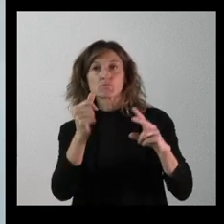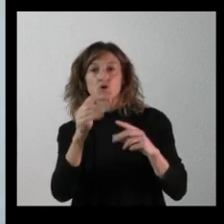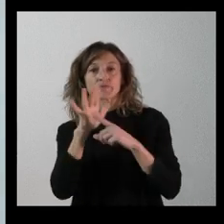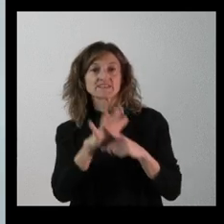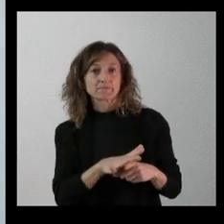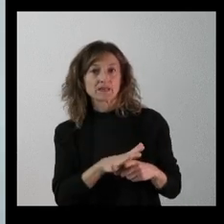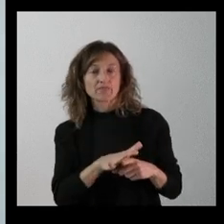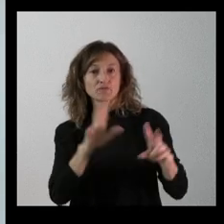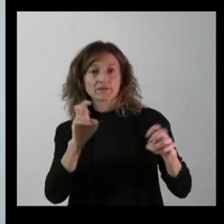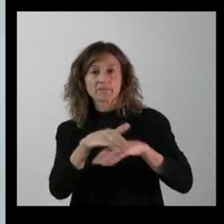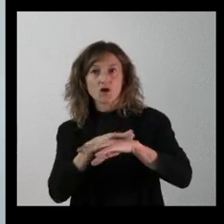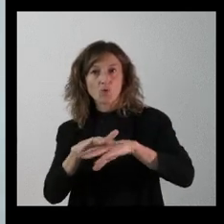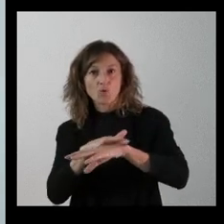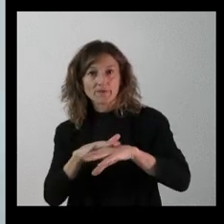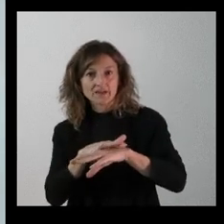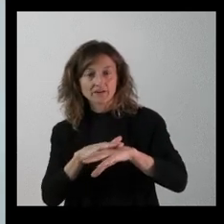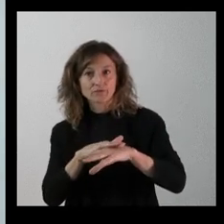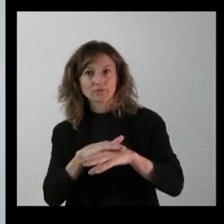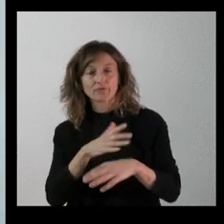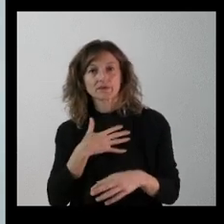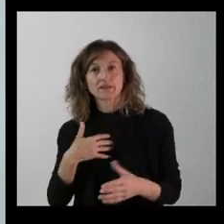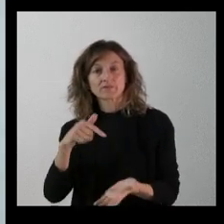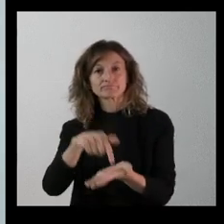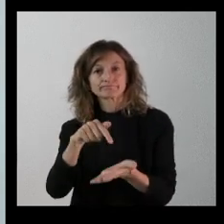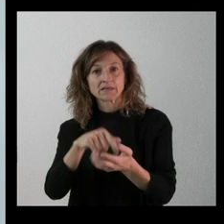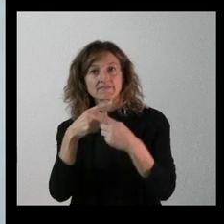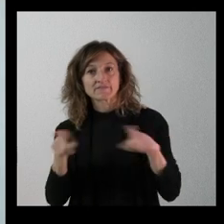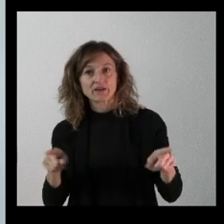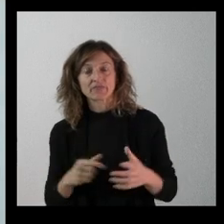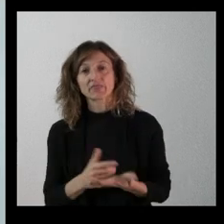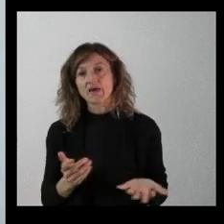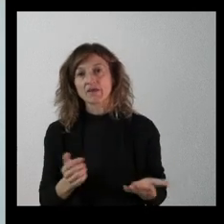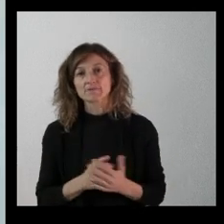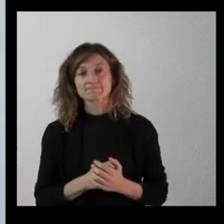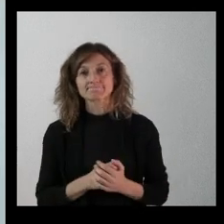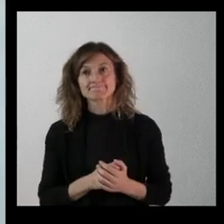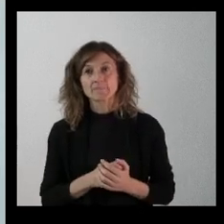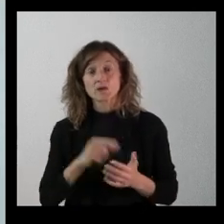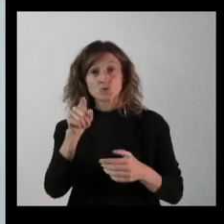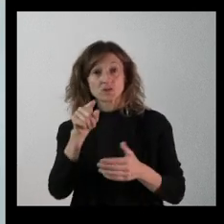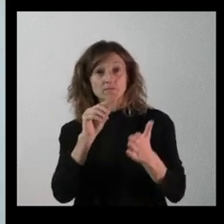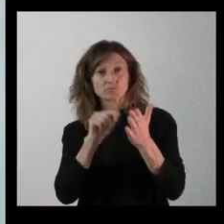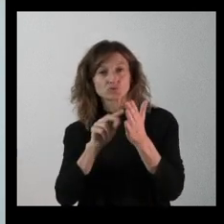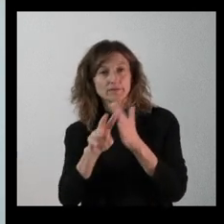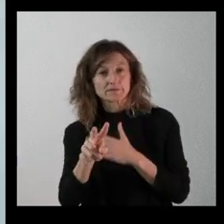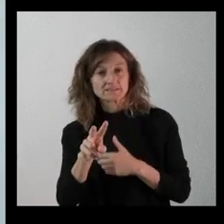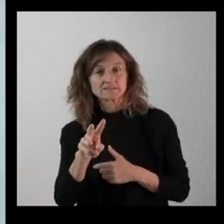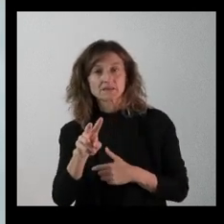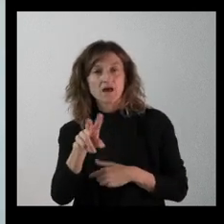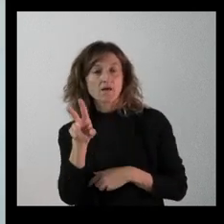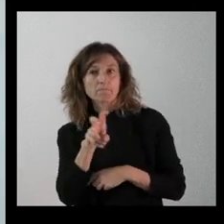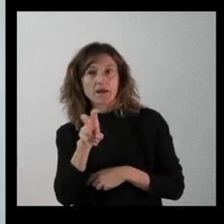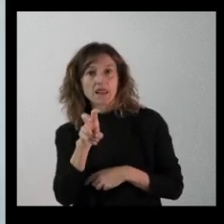discriminación del gobierno y pidiendo la fiscalidad diferenciada no sé si desde su punto de vista esto puede servir para